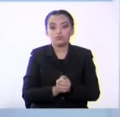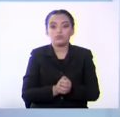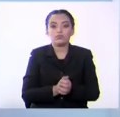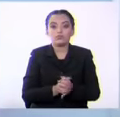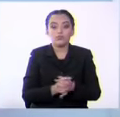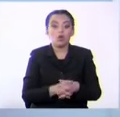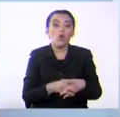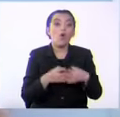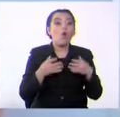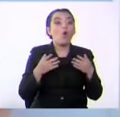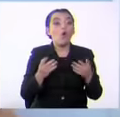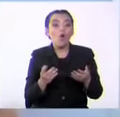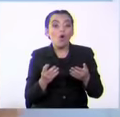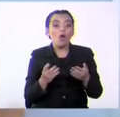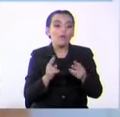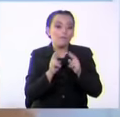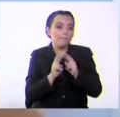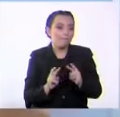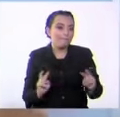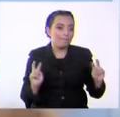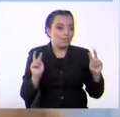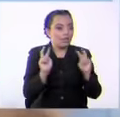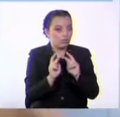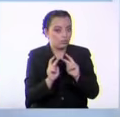o valores.